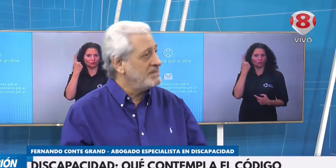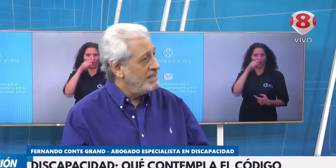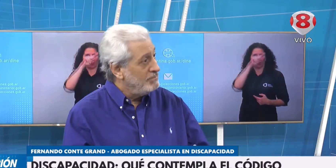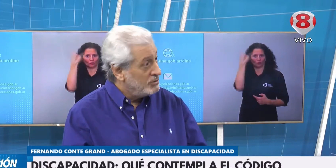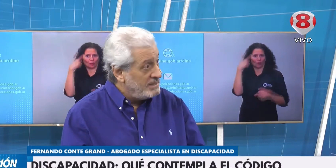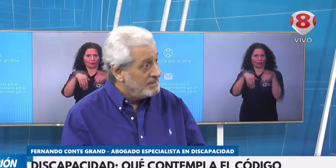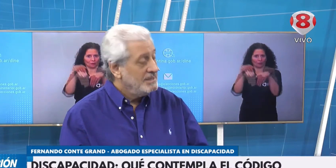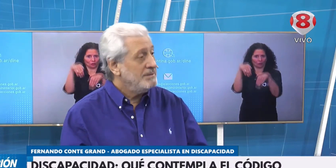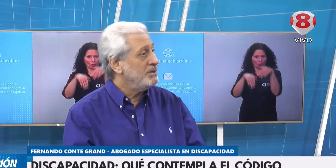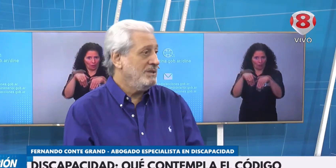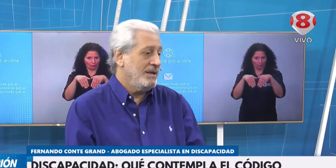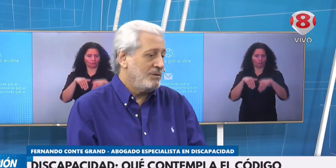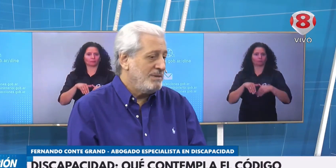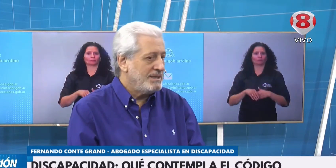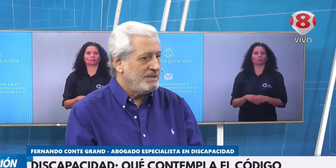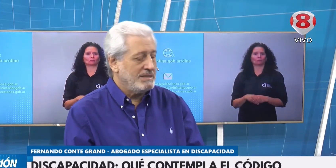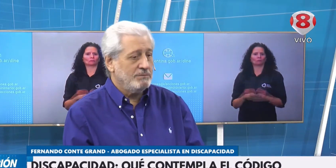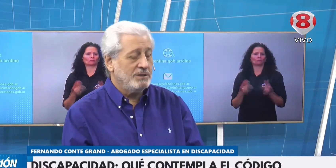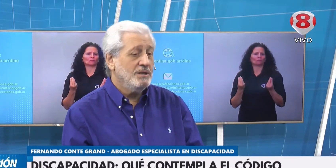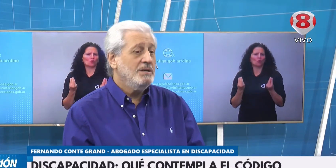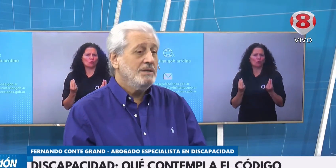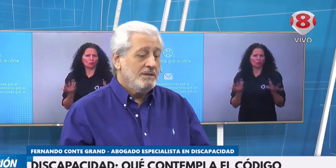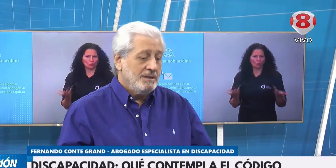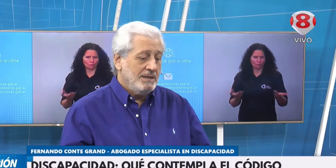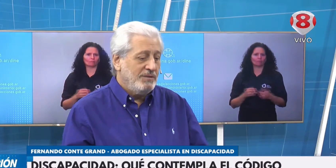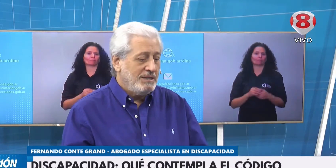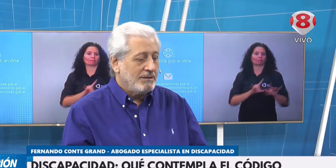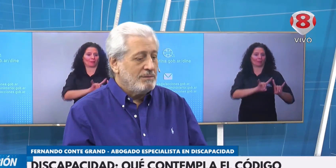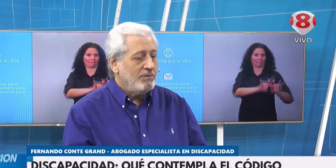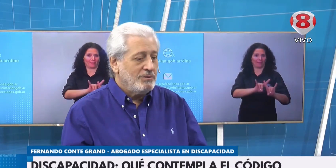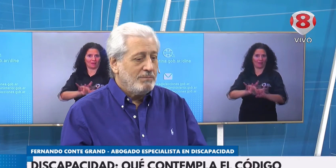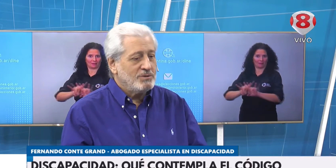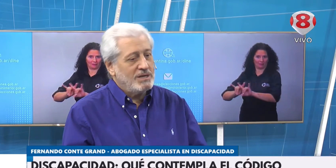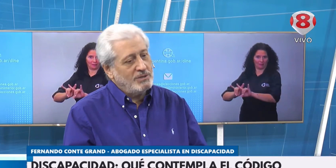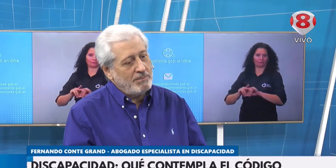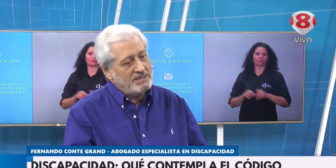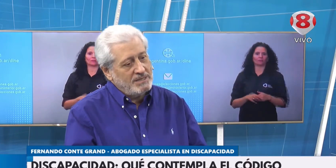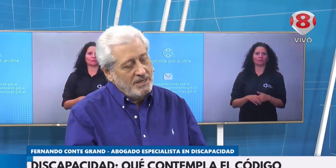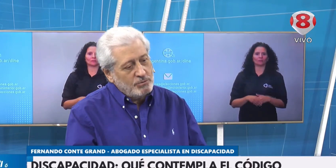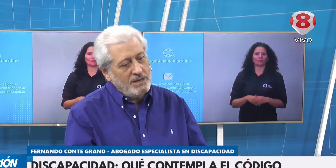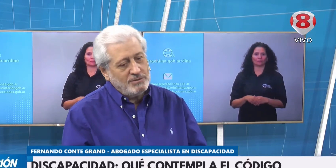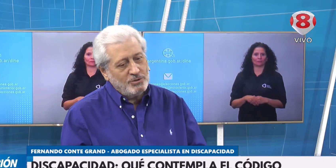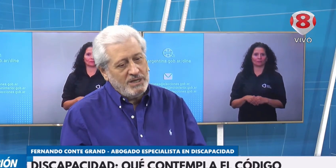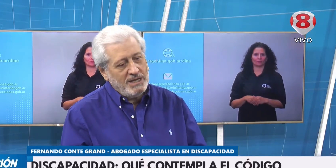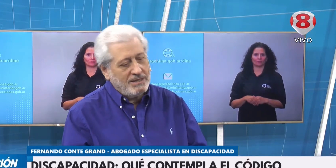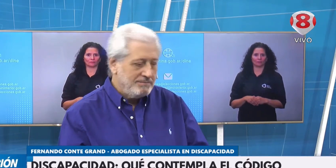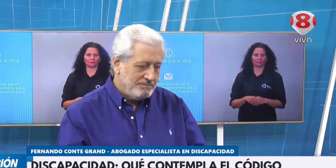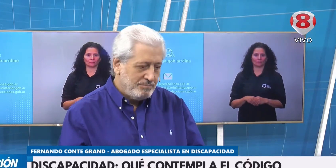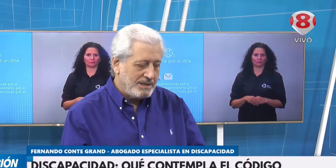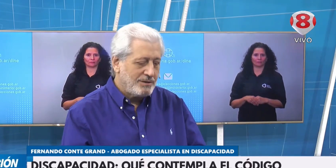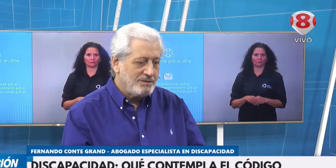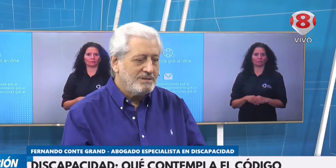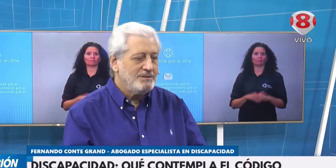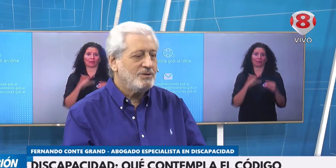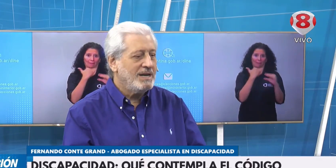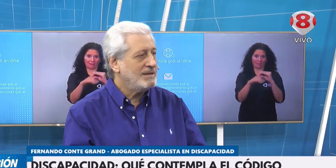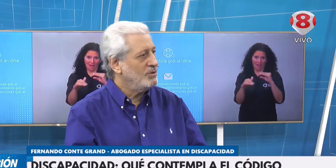fuerte discapacidad motriz pero intelectualmente eraa brillante bueno En definitiva estamos hablando de una persona con discapacidad intelectual yo diría